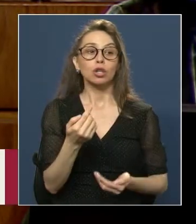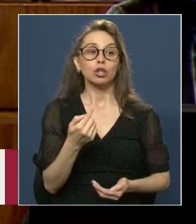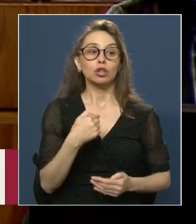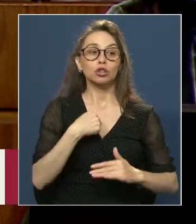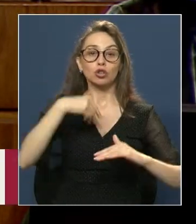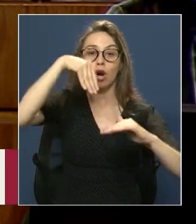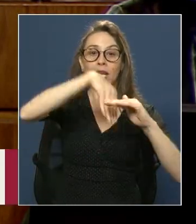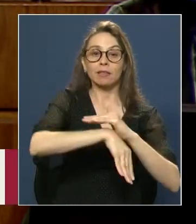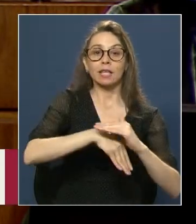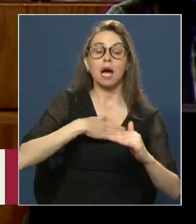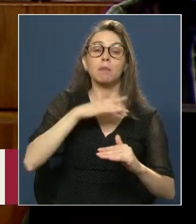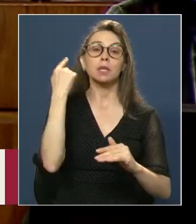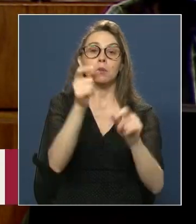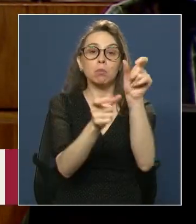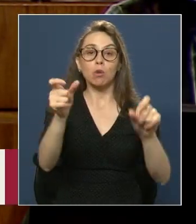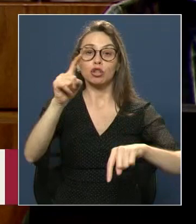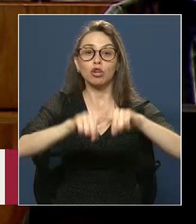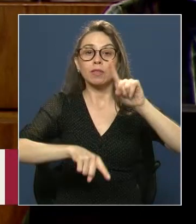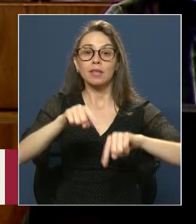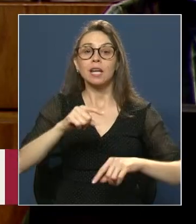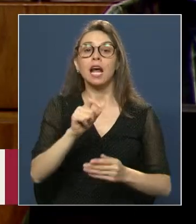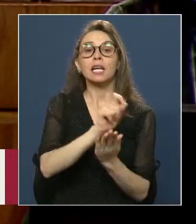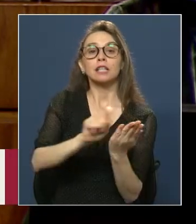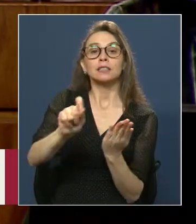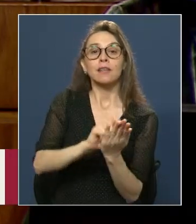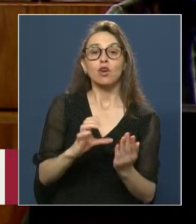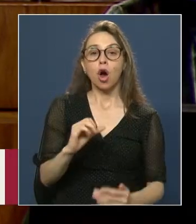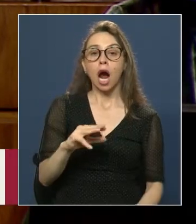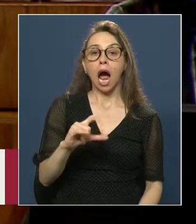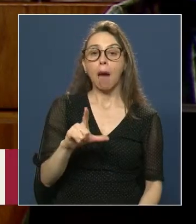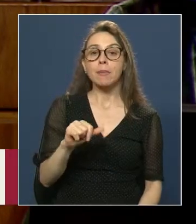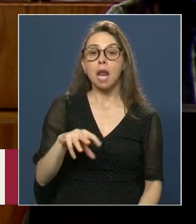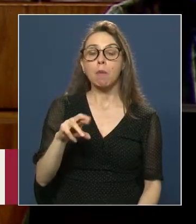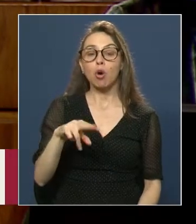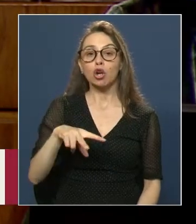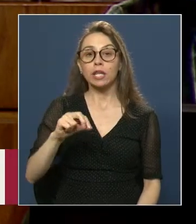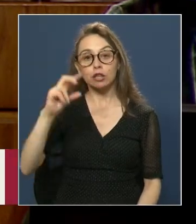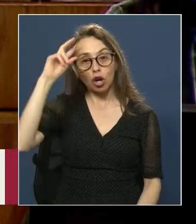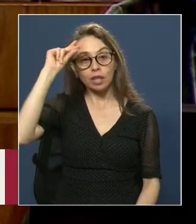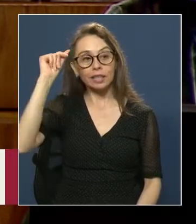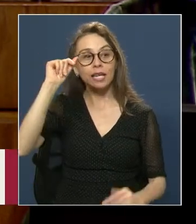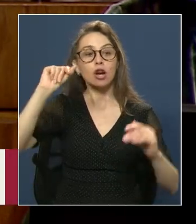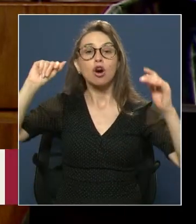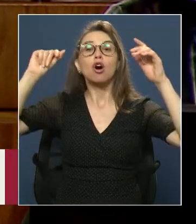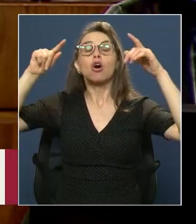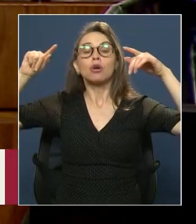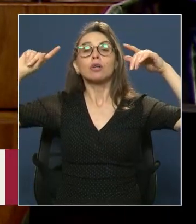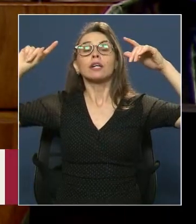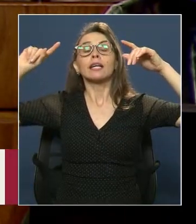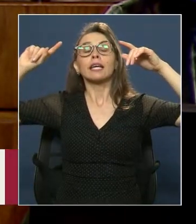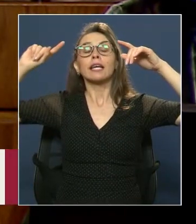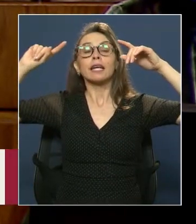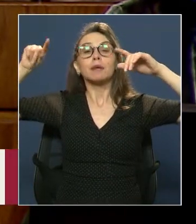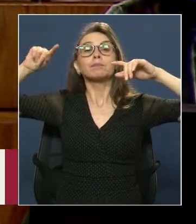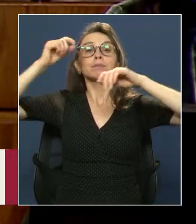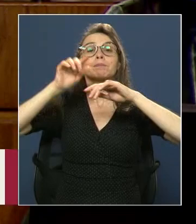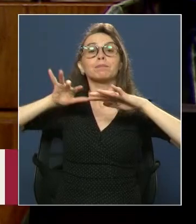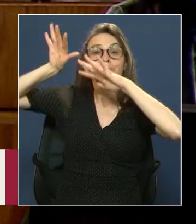a mis muertos en tierra, de Camila Moreno, a propósito de la creación de la represa Ralco y la historia de Nicolás